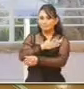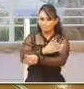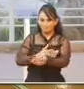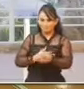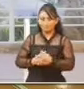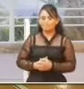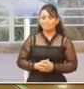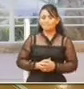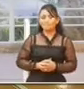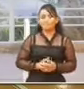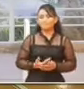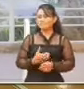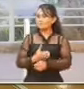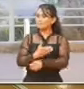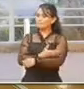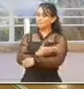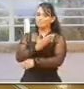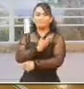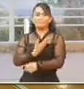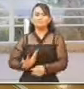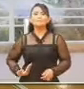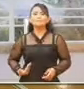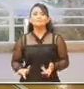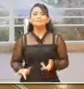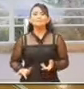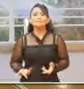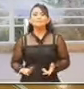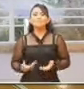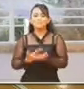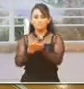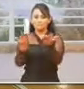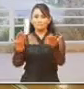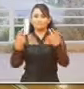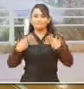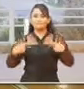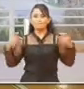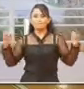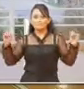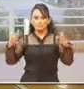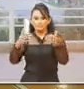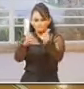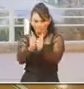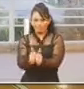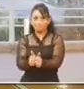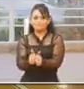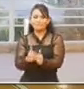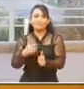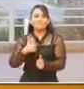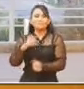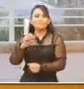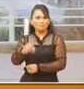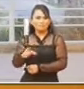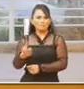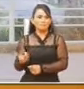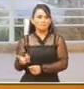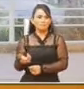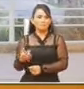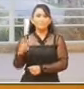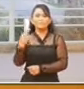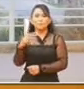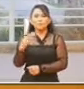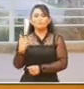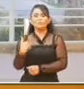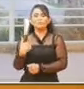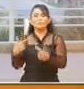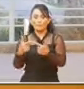tardes, presidente, compañeras, compañeros, ciudadanos que nos acompañan. Pues yo también quiero, a nombre del grupo